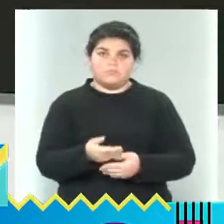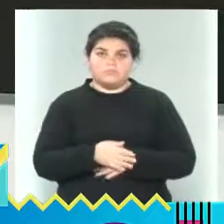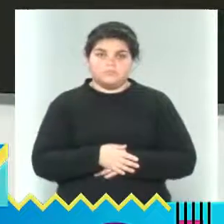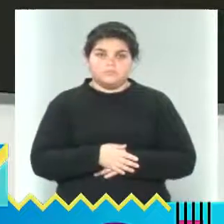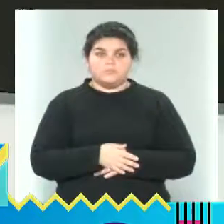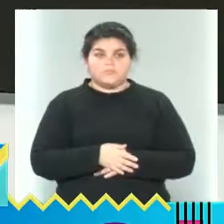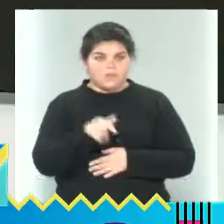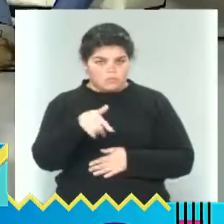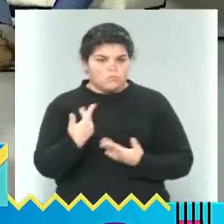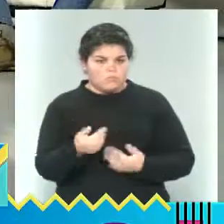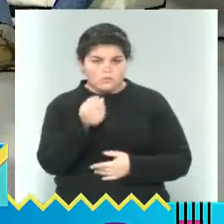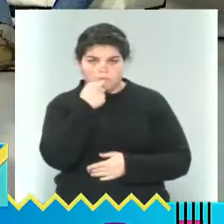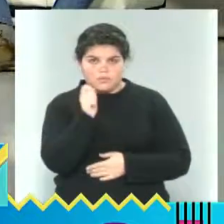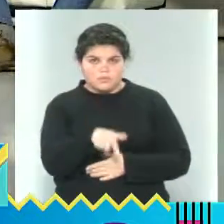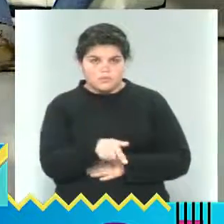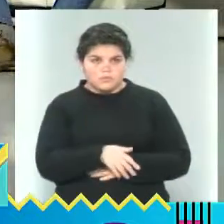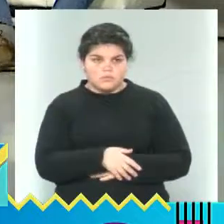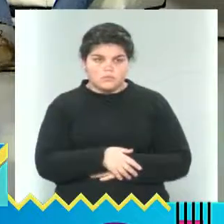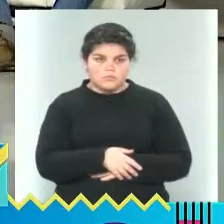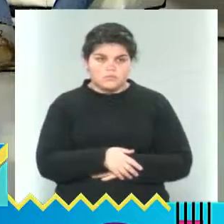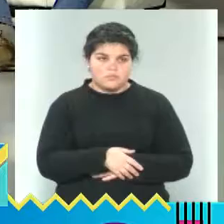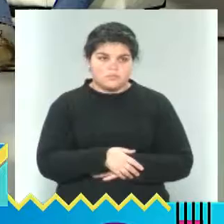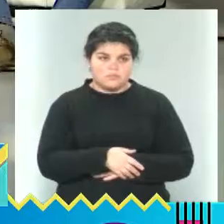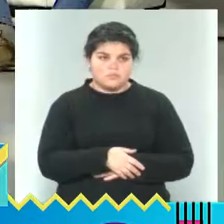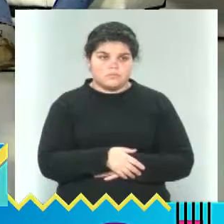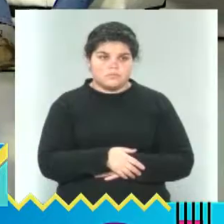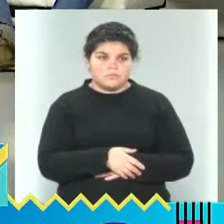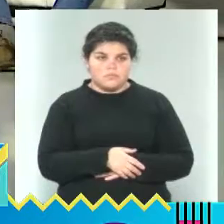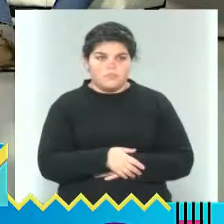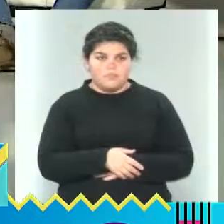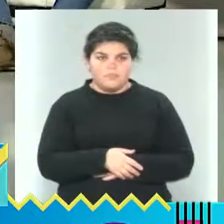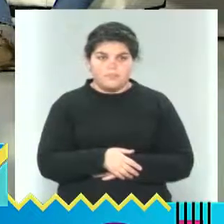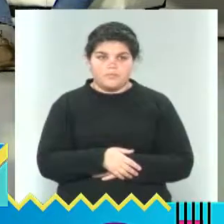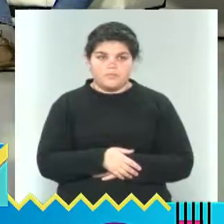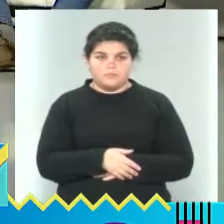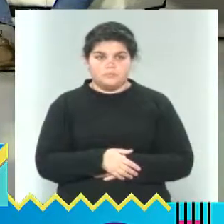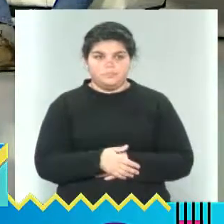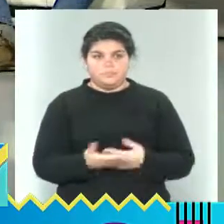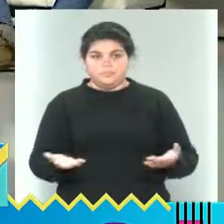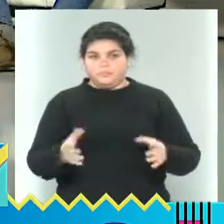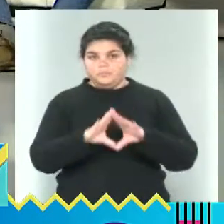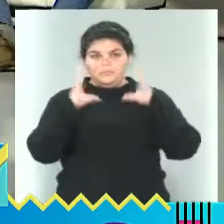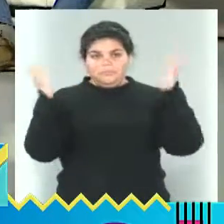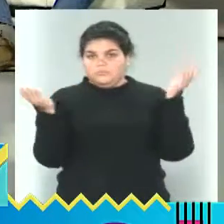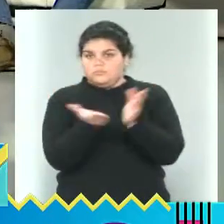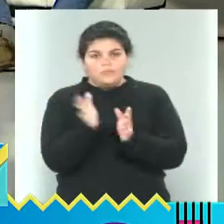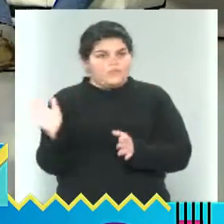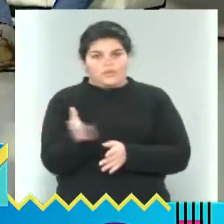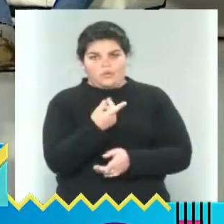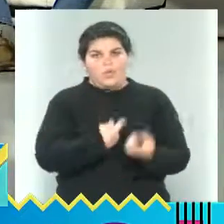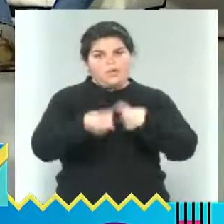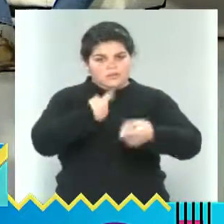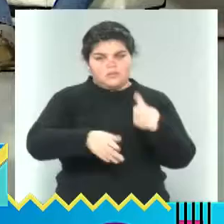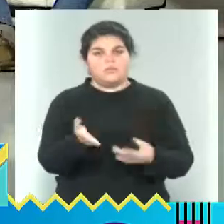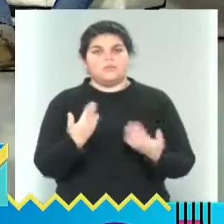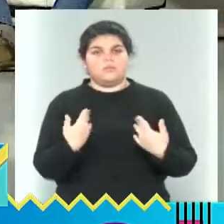eso, por ejemplo? ¿Cómo lo ves, Ricardo? Realizar... Bueno, en el mundo todo es reciclable. Podemos